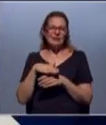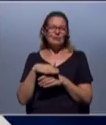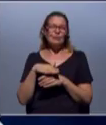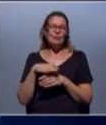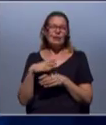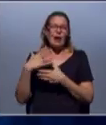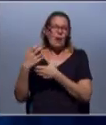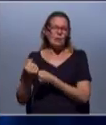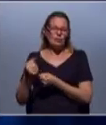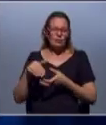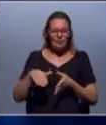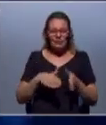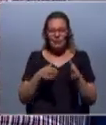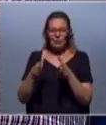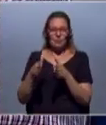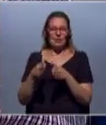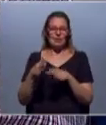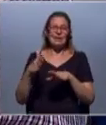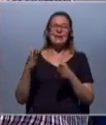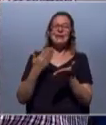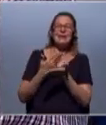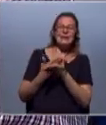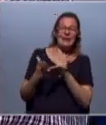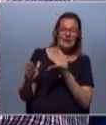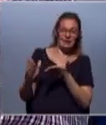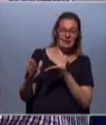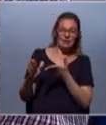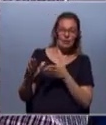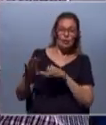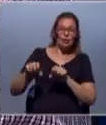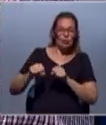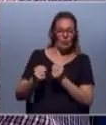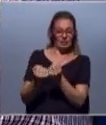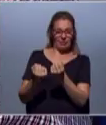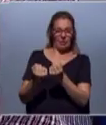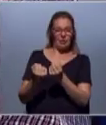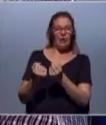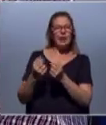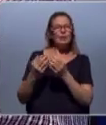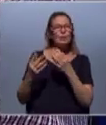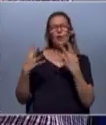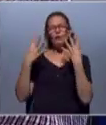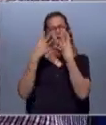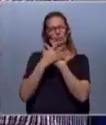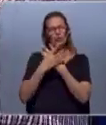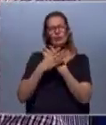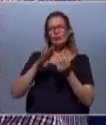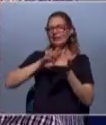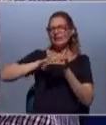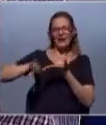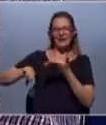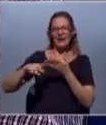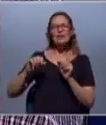tiene fuera entonces que vaya por el camino del desafuero que que lo suspendan hay otra confusión técnica los fueron no se sacan se